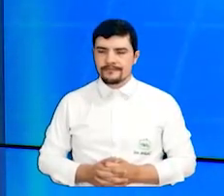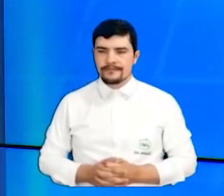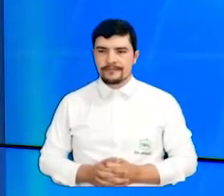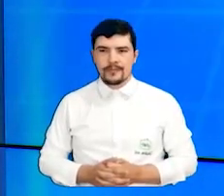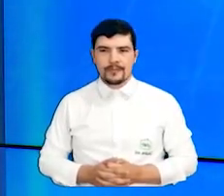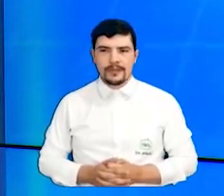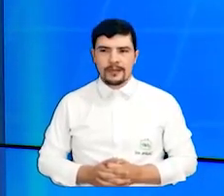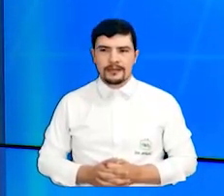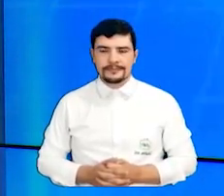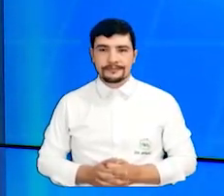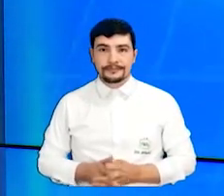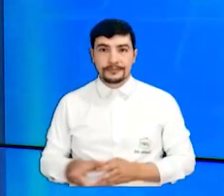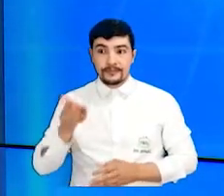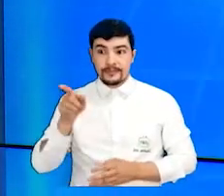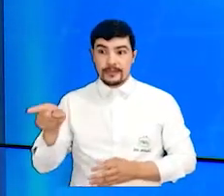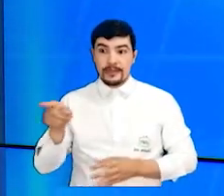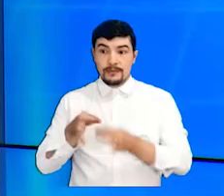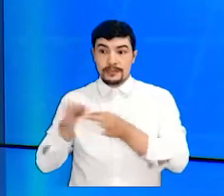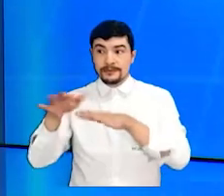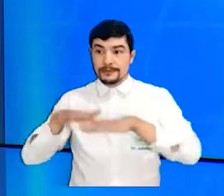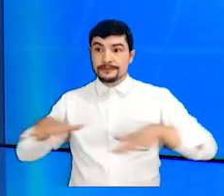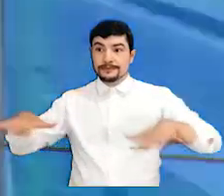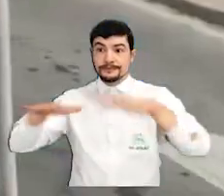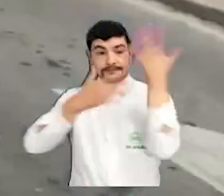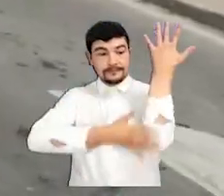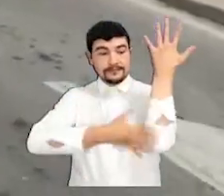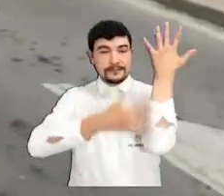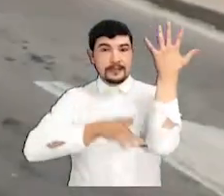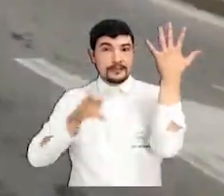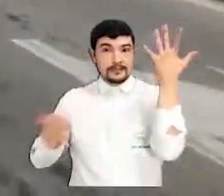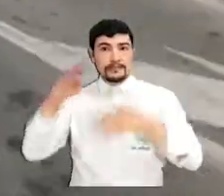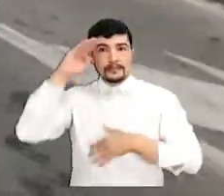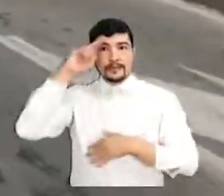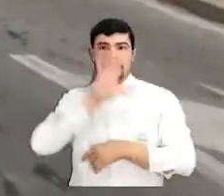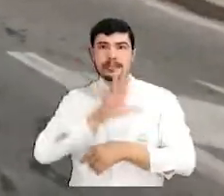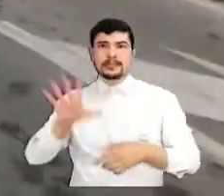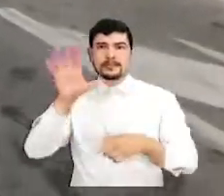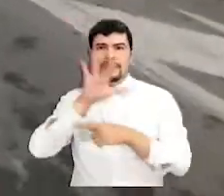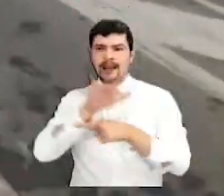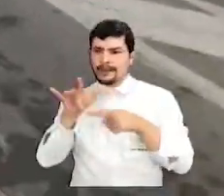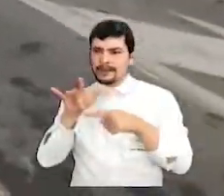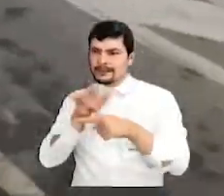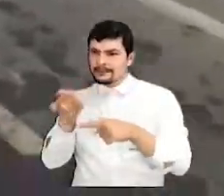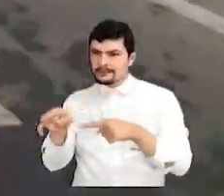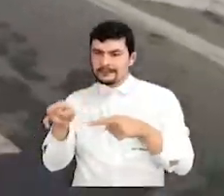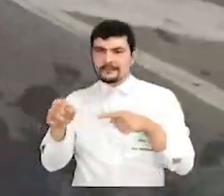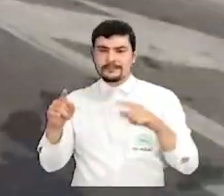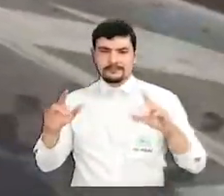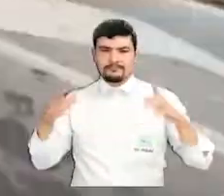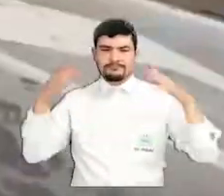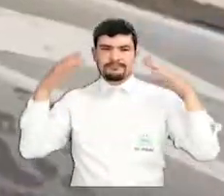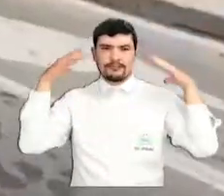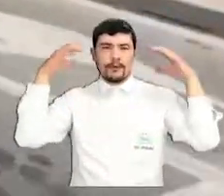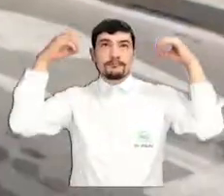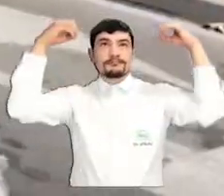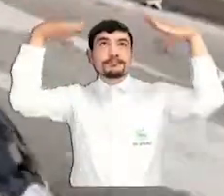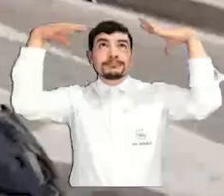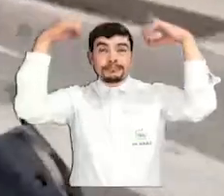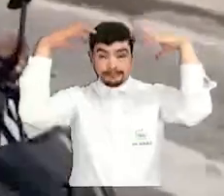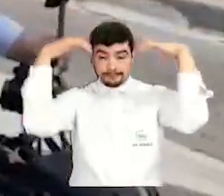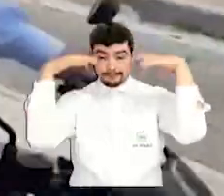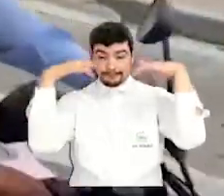cada una de las personas que entra y sale de la población los ley vigentes tienen ahora una novedosa forma de